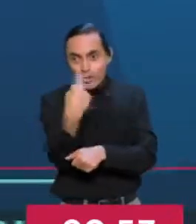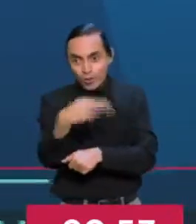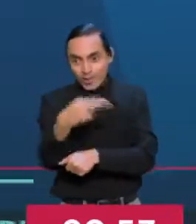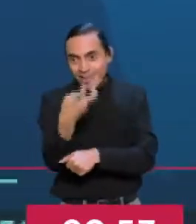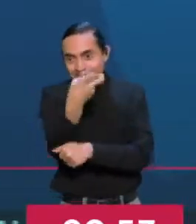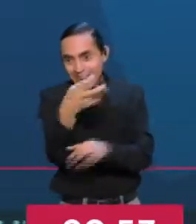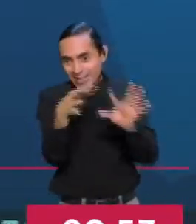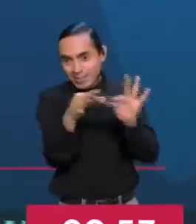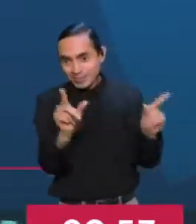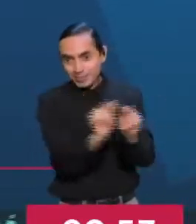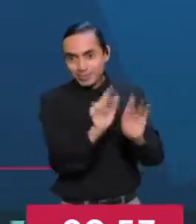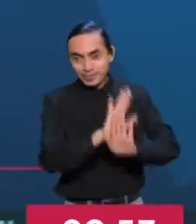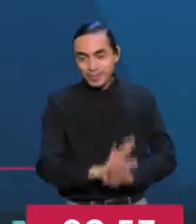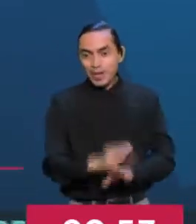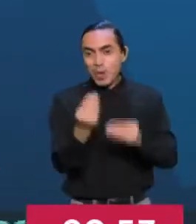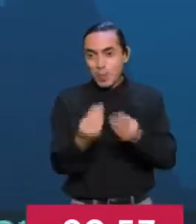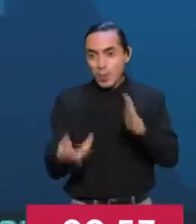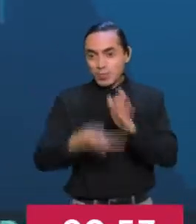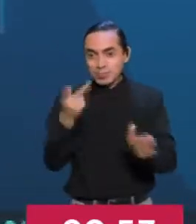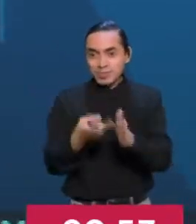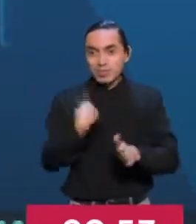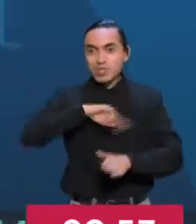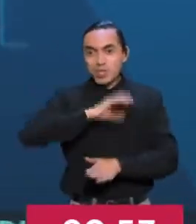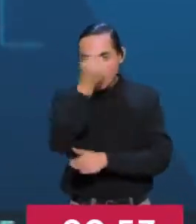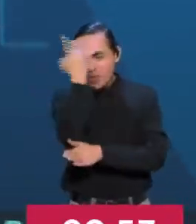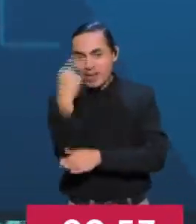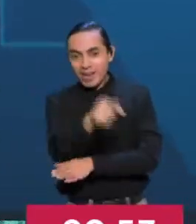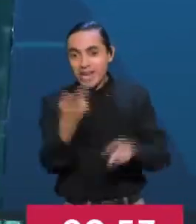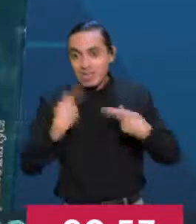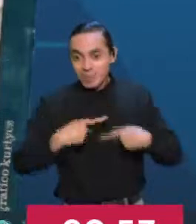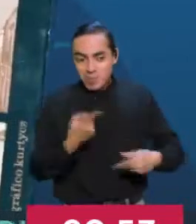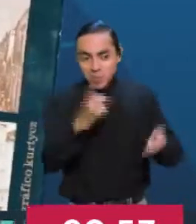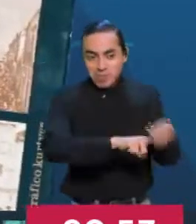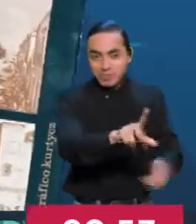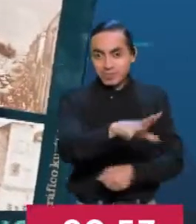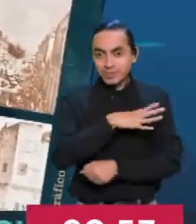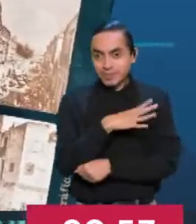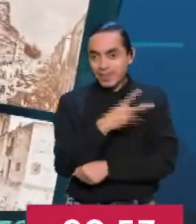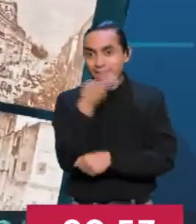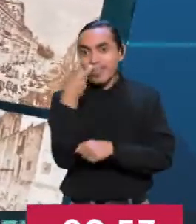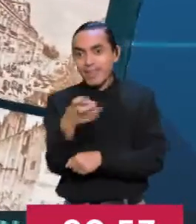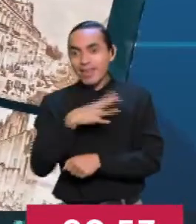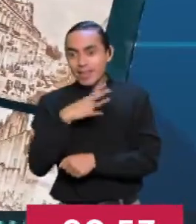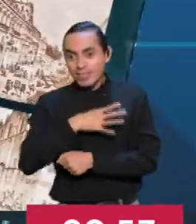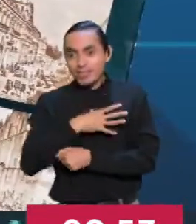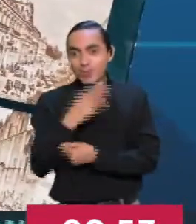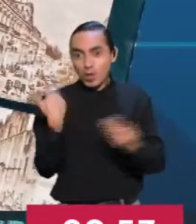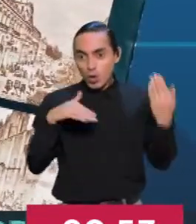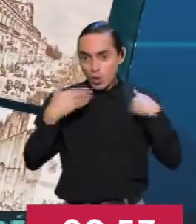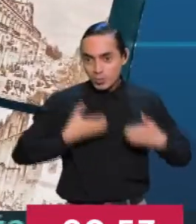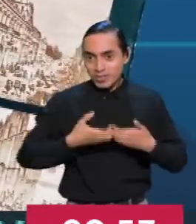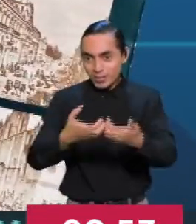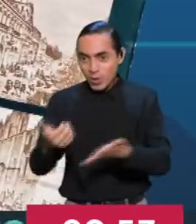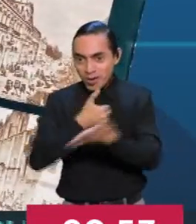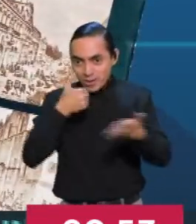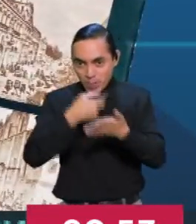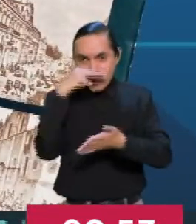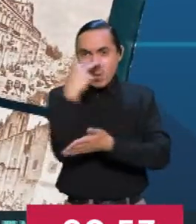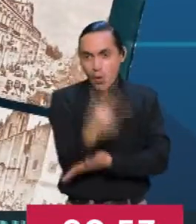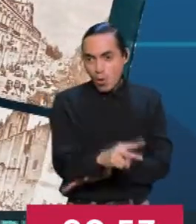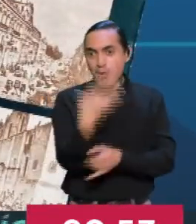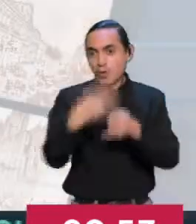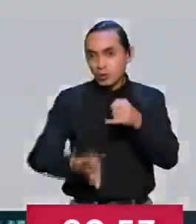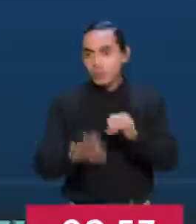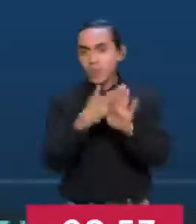explicación. Y muchas veces se nos olvida, ¿no?, que estos personajes están ahí. Y justamente Los Paseos de la Ciudad de México fue uno de sus últimos libros.